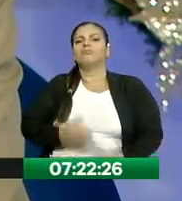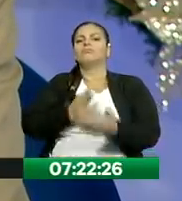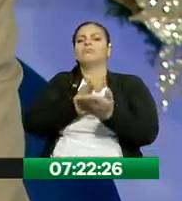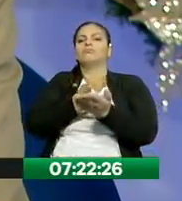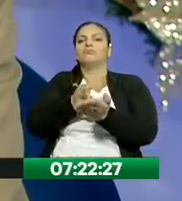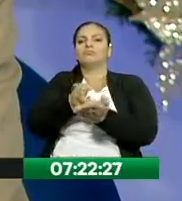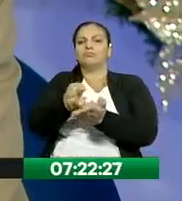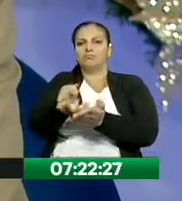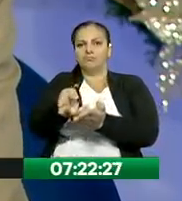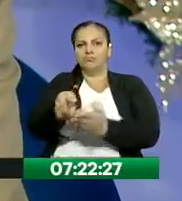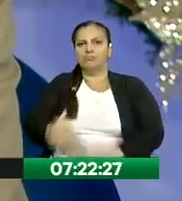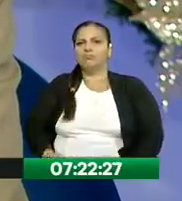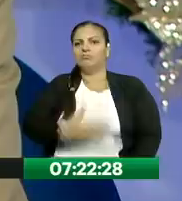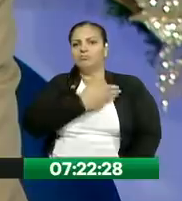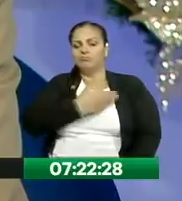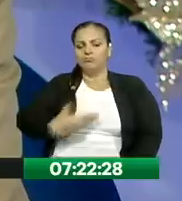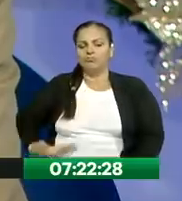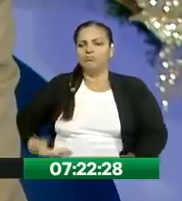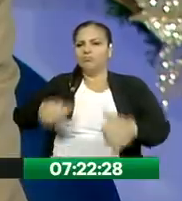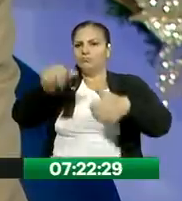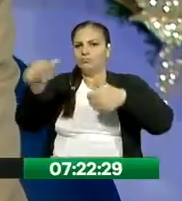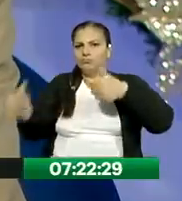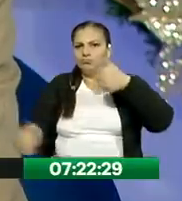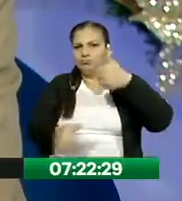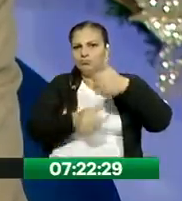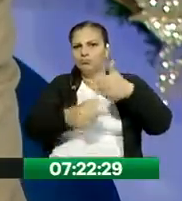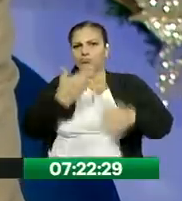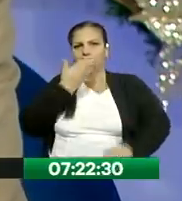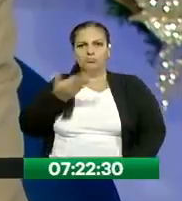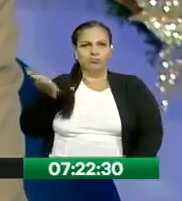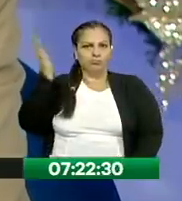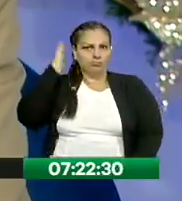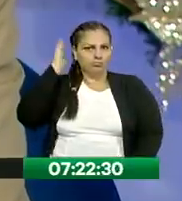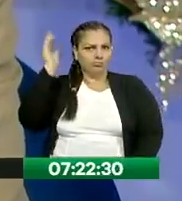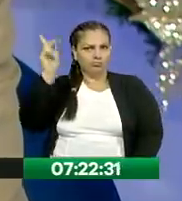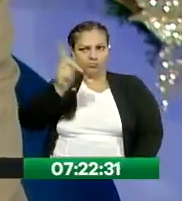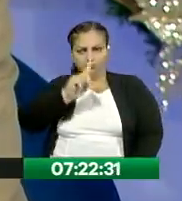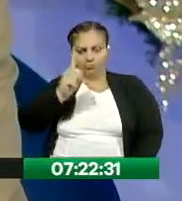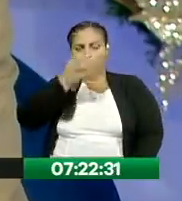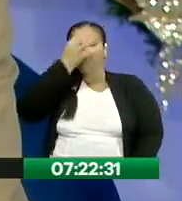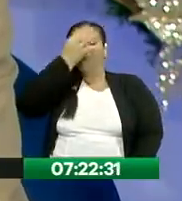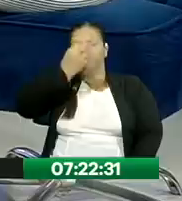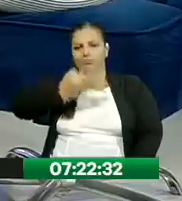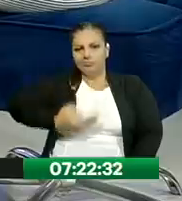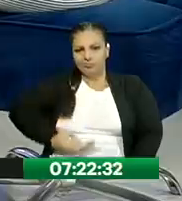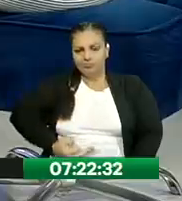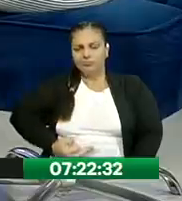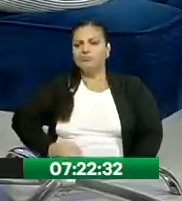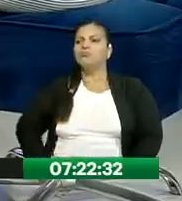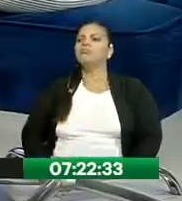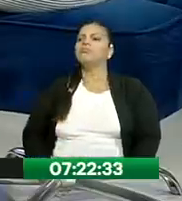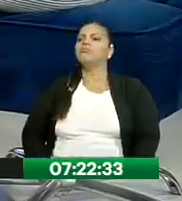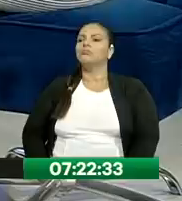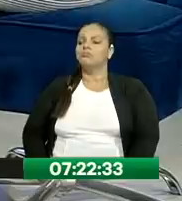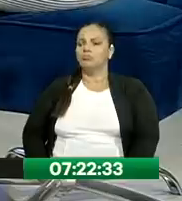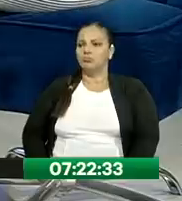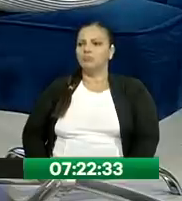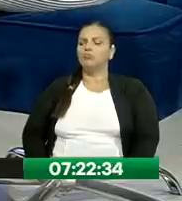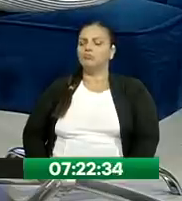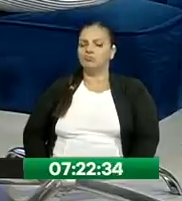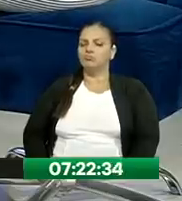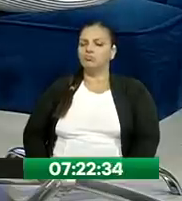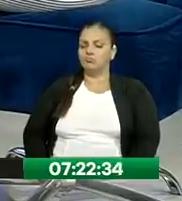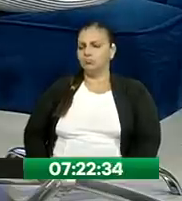de la República y el convencimiento de los objetivos que el presidente señala. En cuanto a competencias específicas, ¿las definirá el